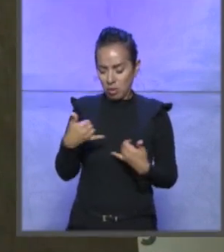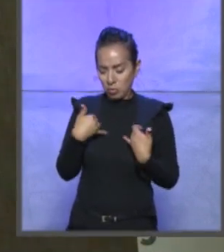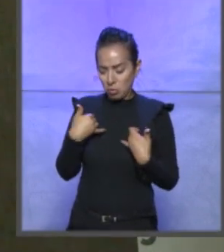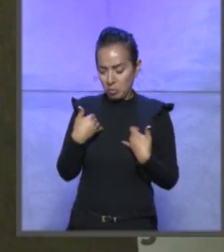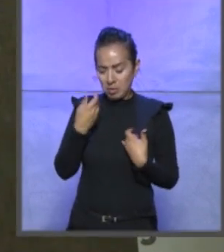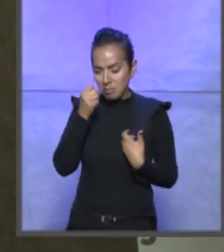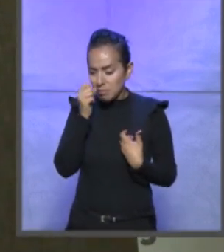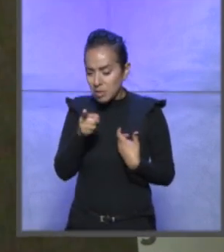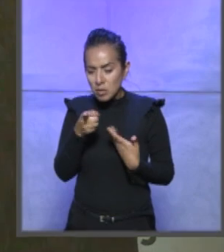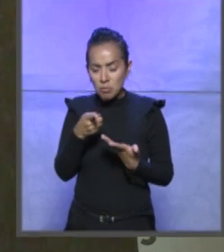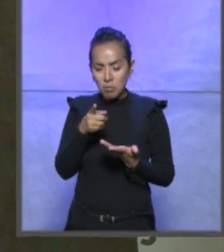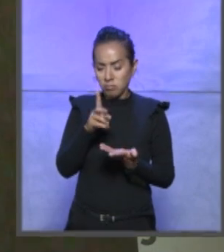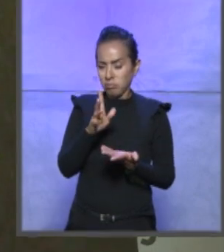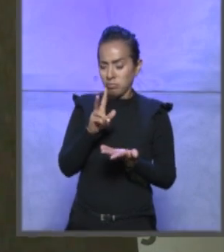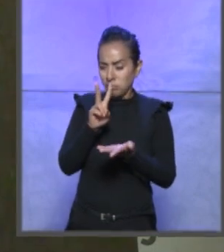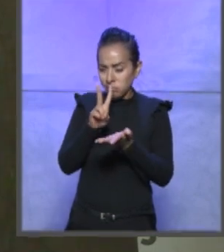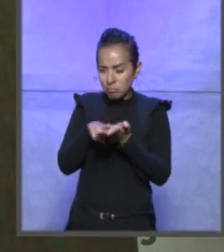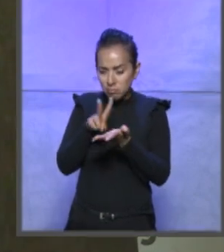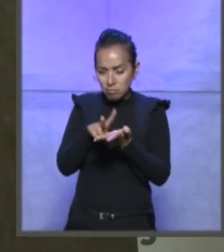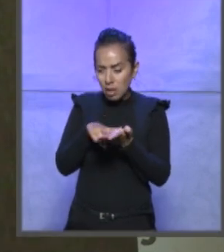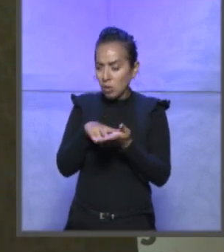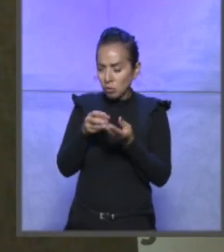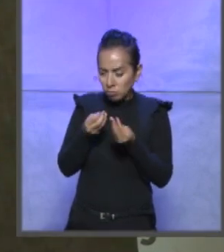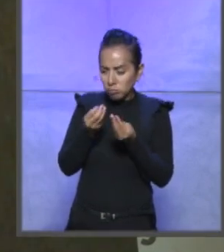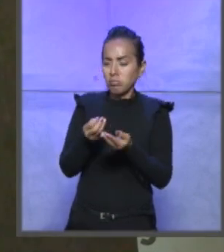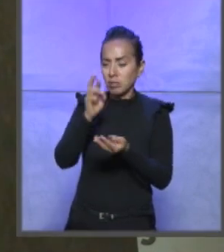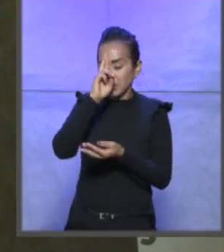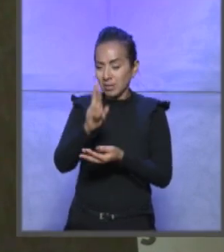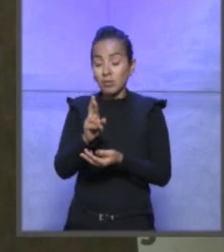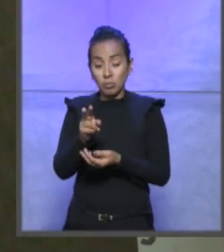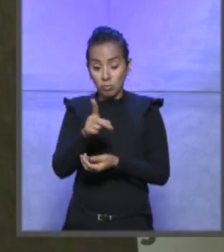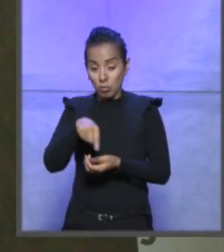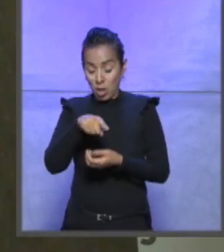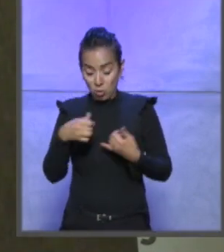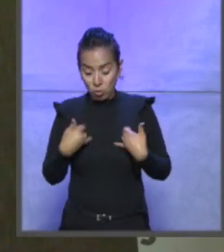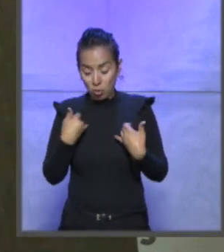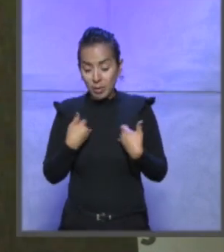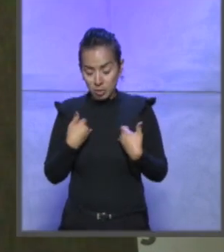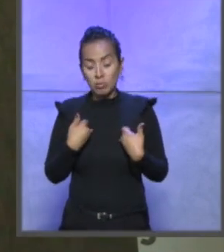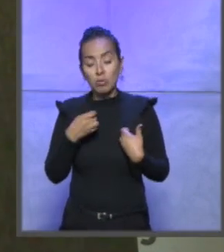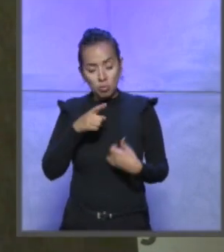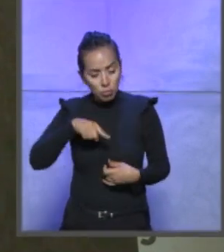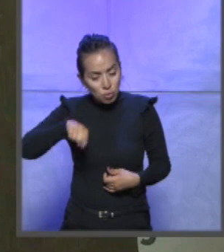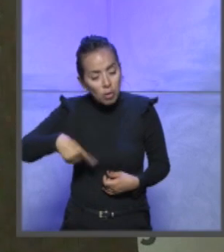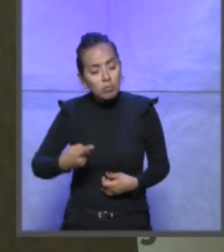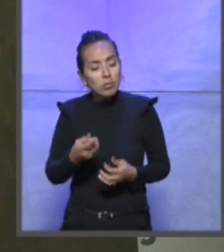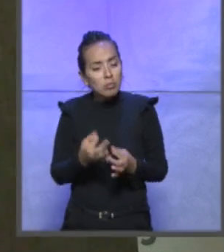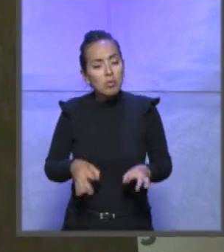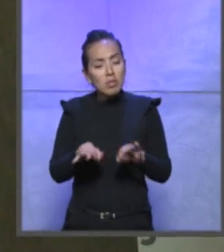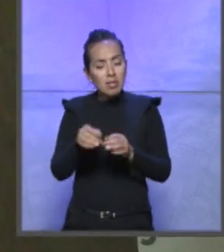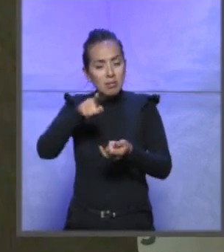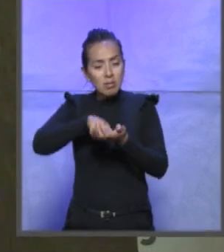valorados, todos somos importantes, los jóvenes también. Somos un papel importante en la sociedad y... Para